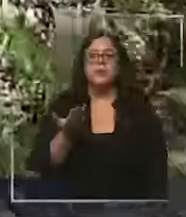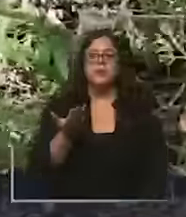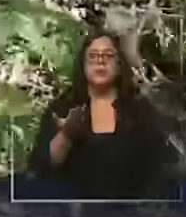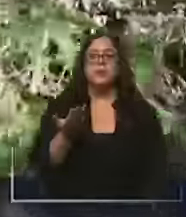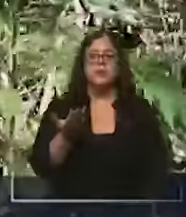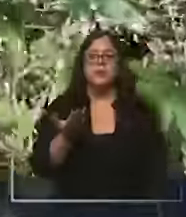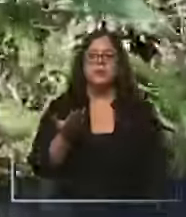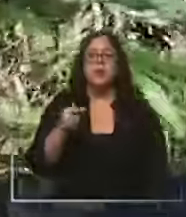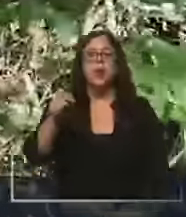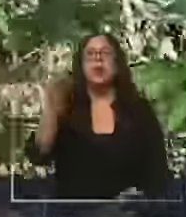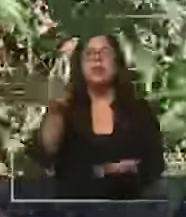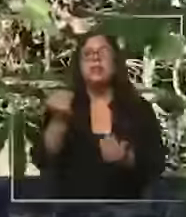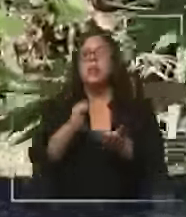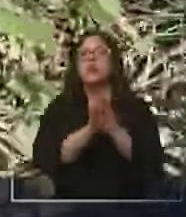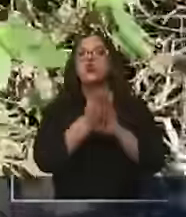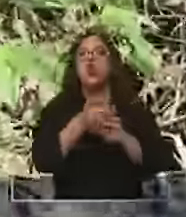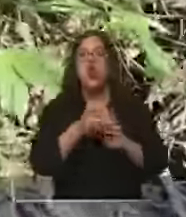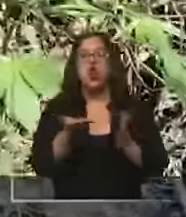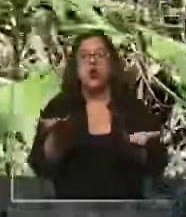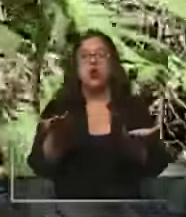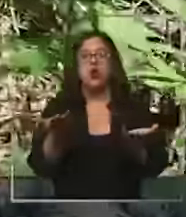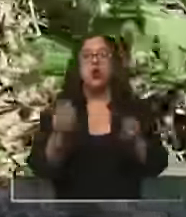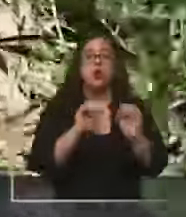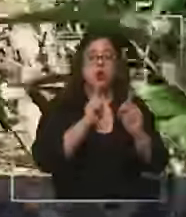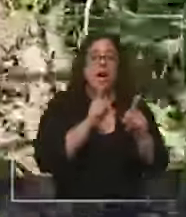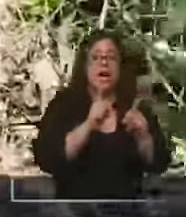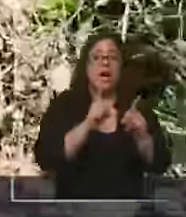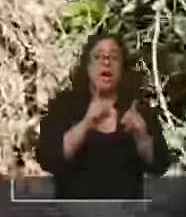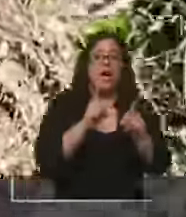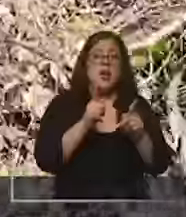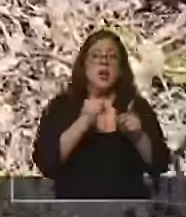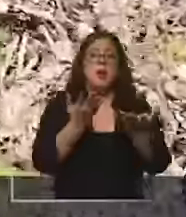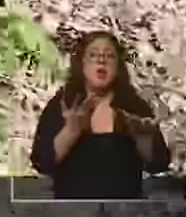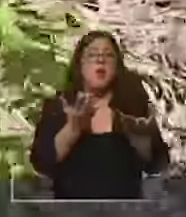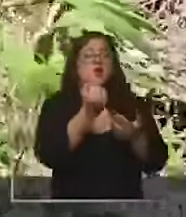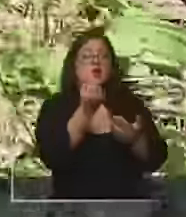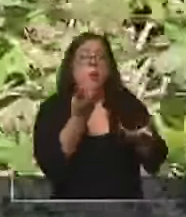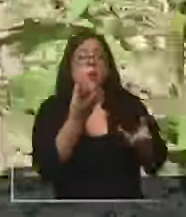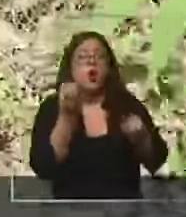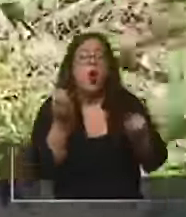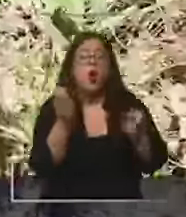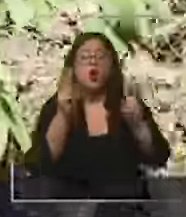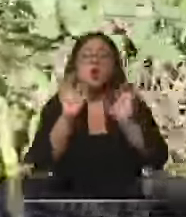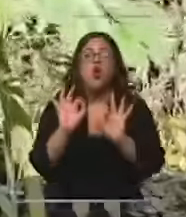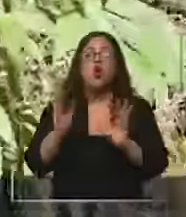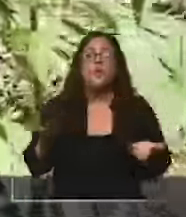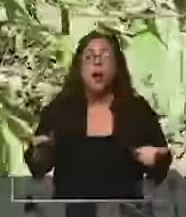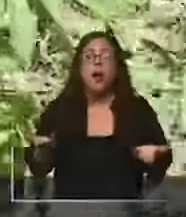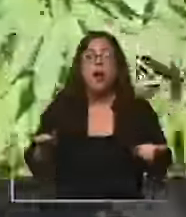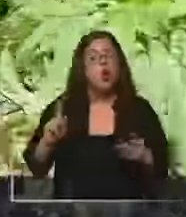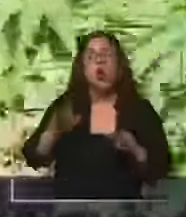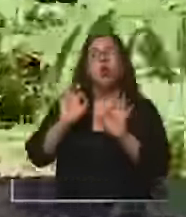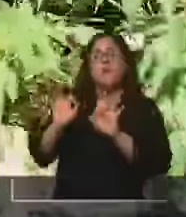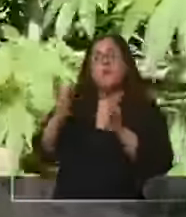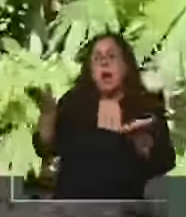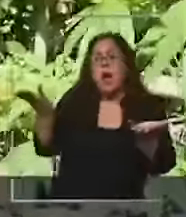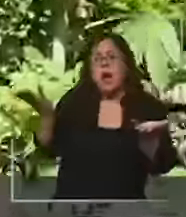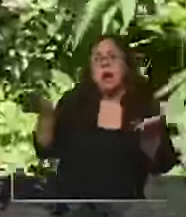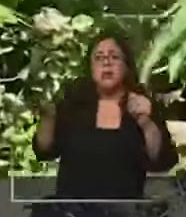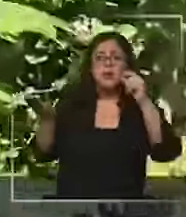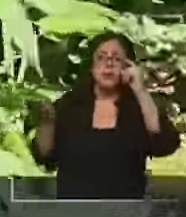Tiene que traerle todo para los cabros. Ya, ¿pero en cantidad o la ración normal? La ración normal, pues sí.